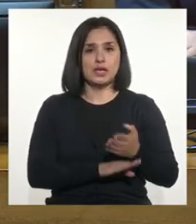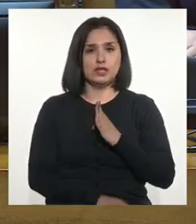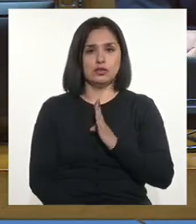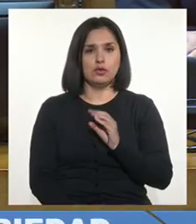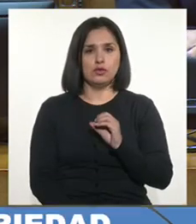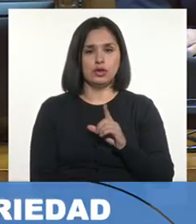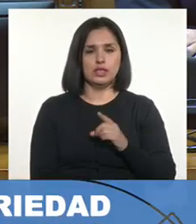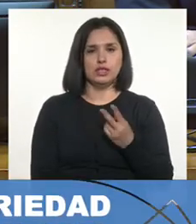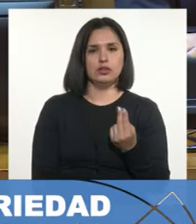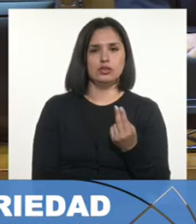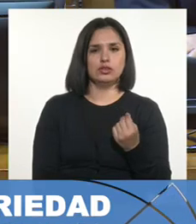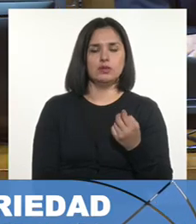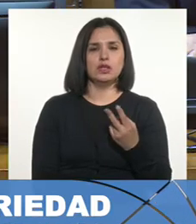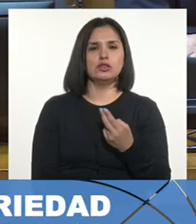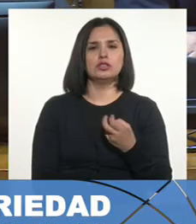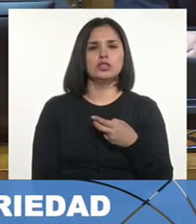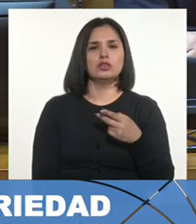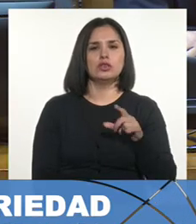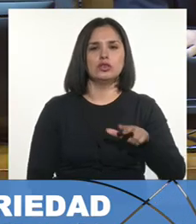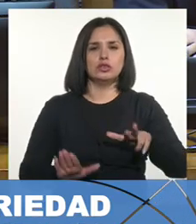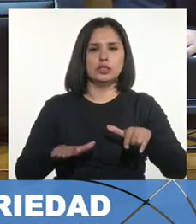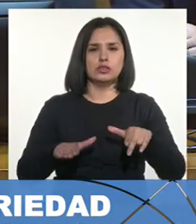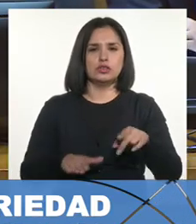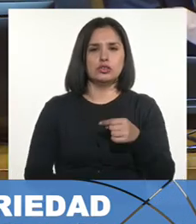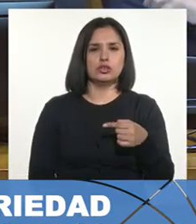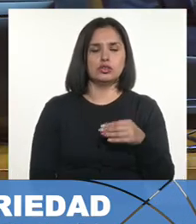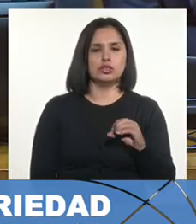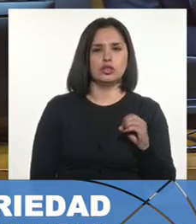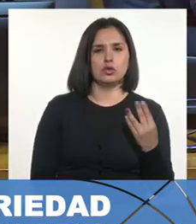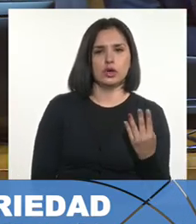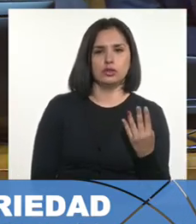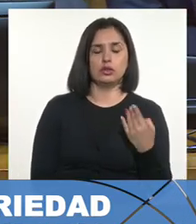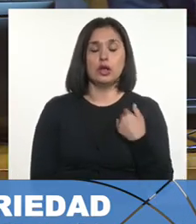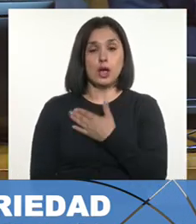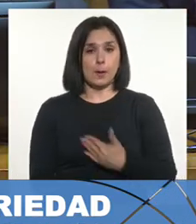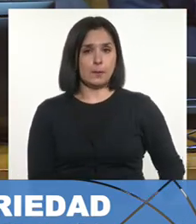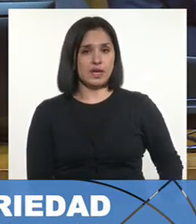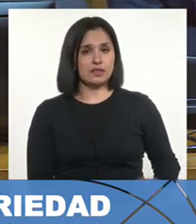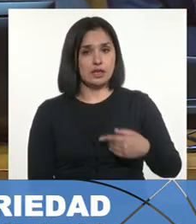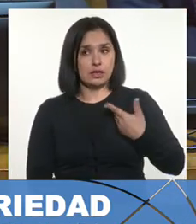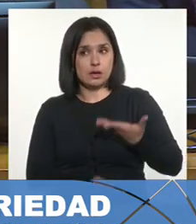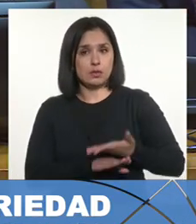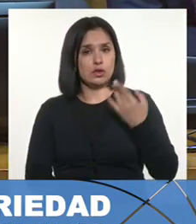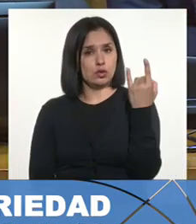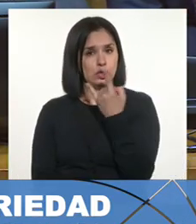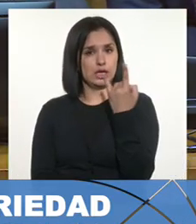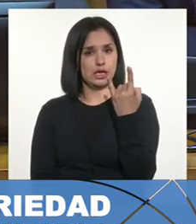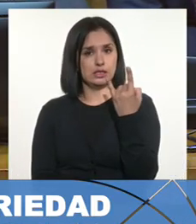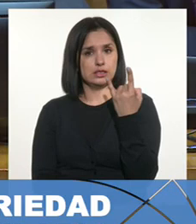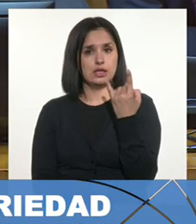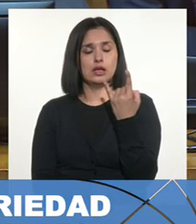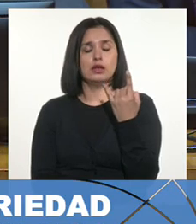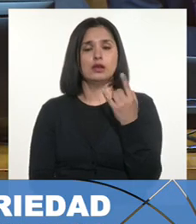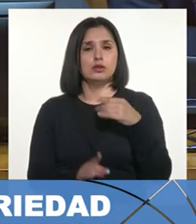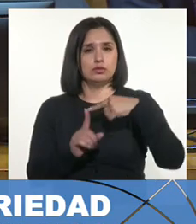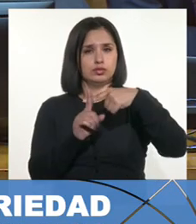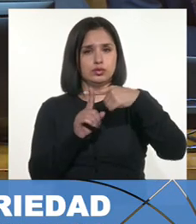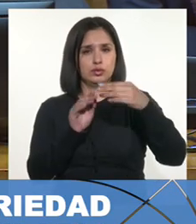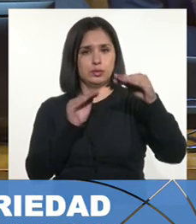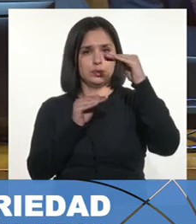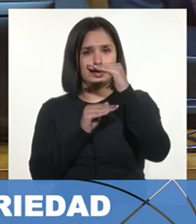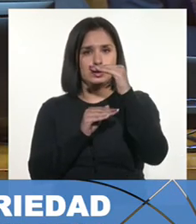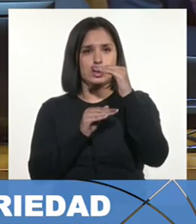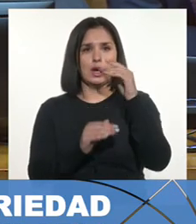número 12 mil 118 y 104 el ejecutivo y su presente la urgencia para su despacho y la calificó de suma el